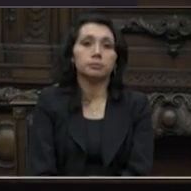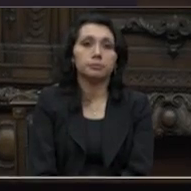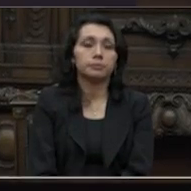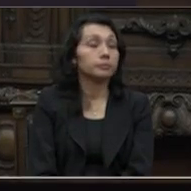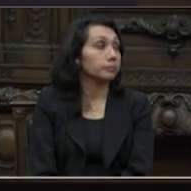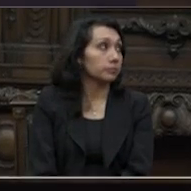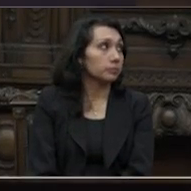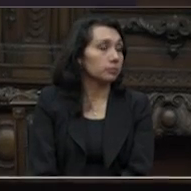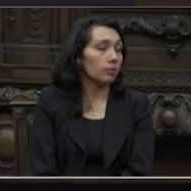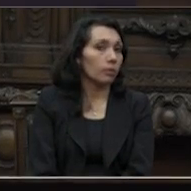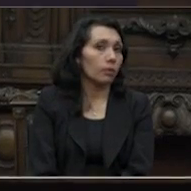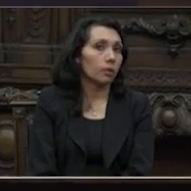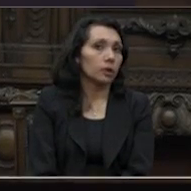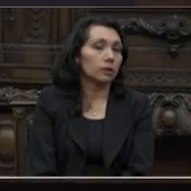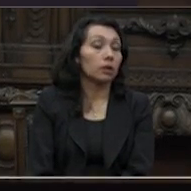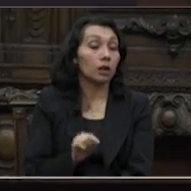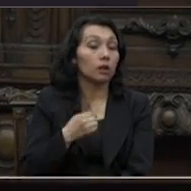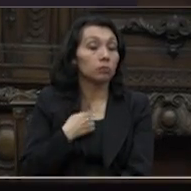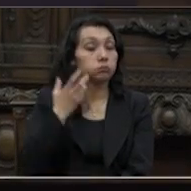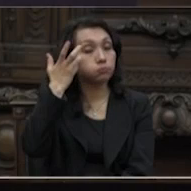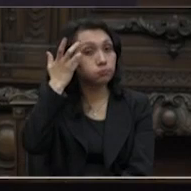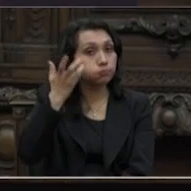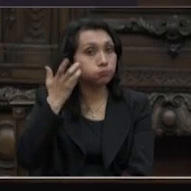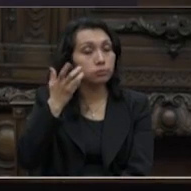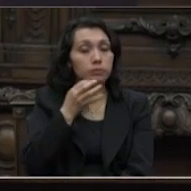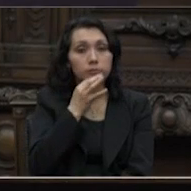Por ahí van mis reflexiones,